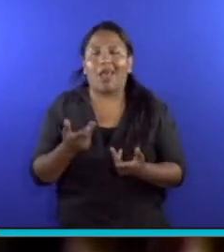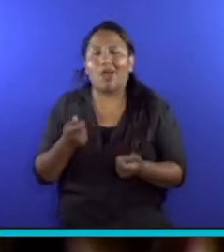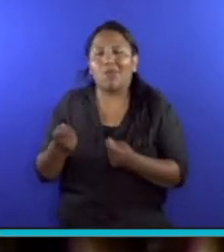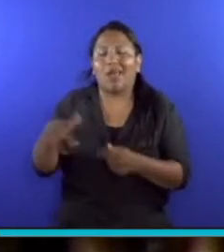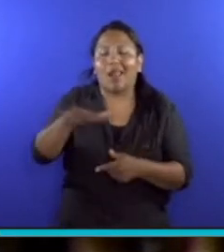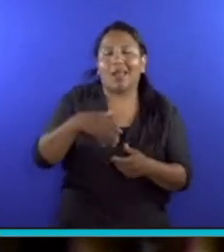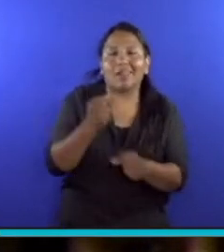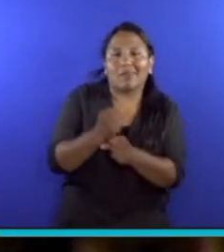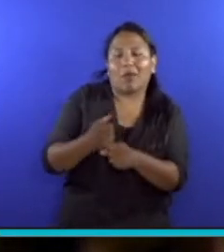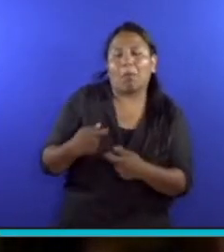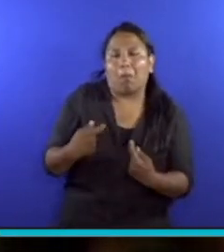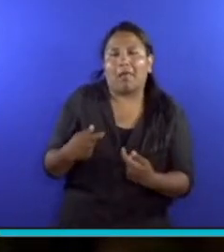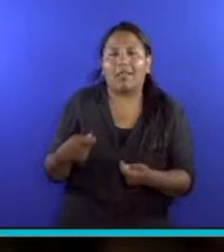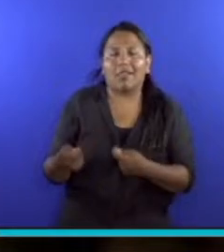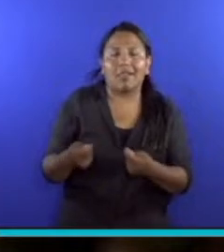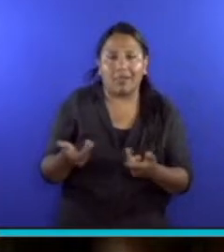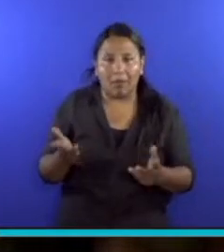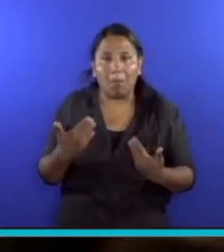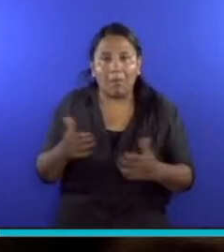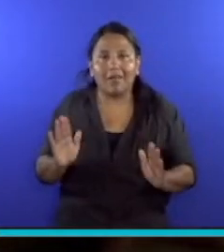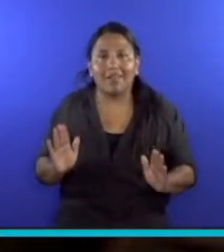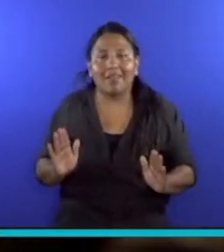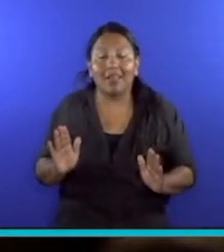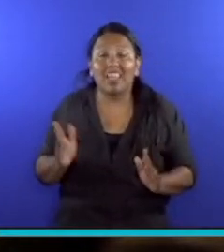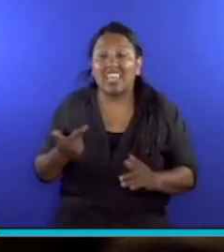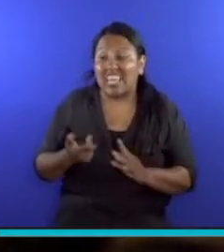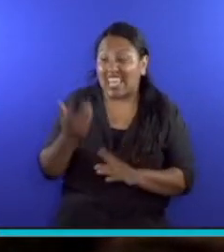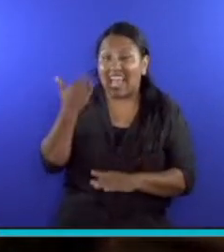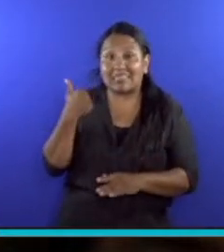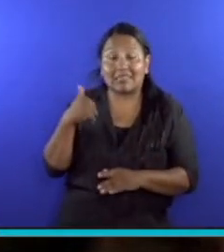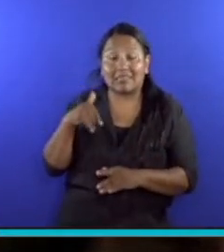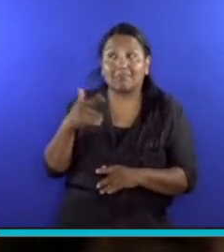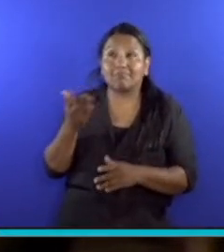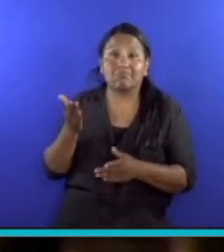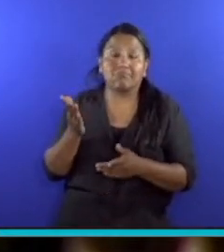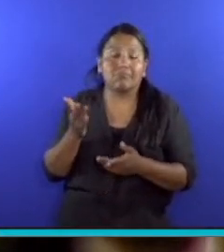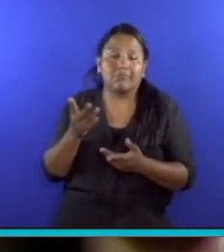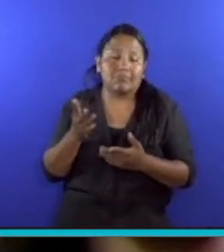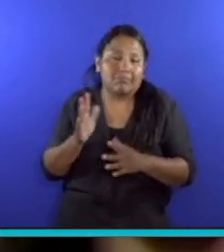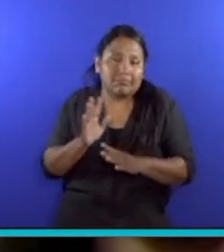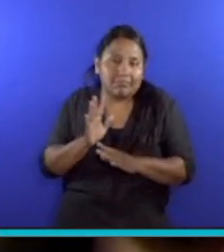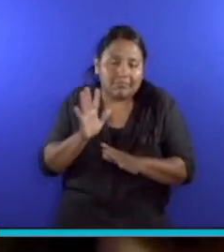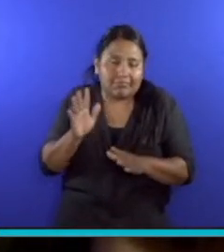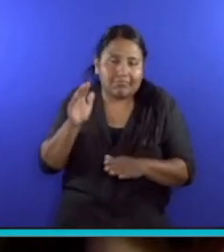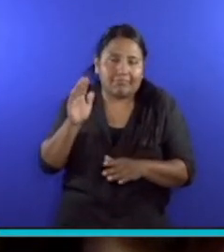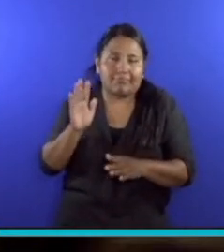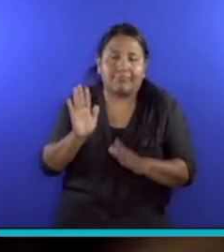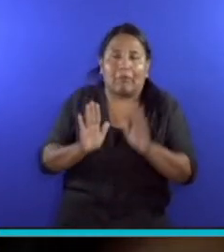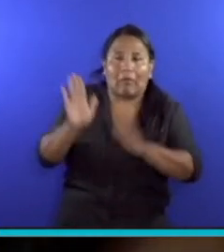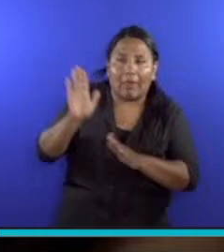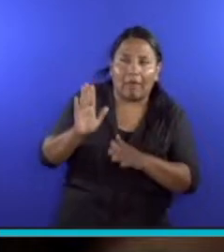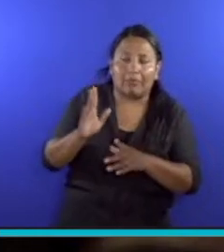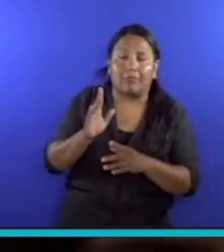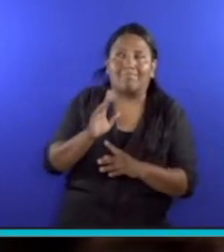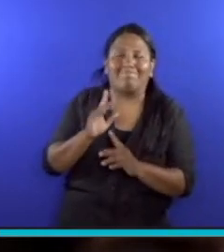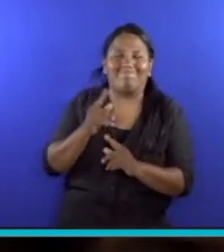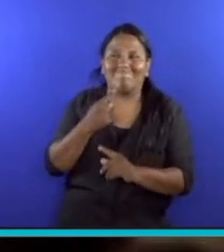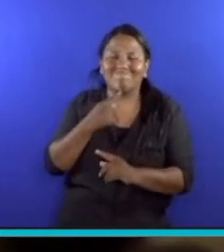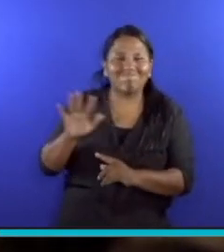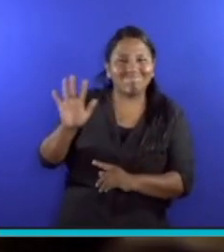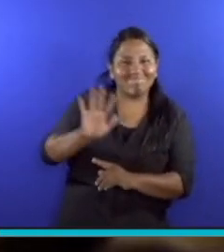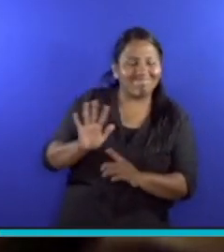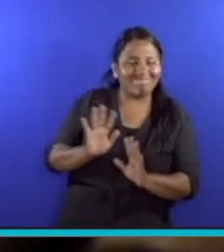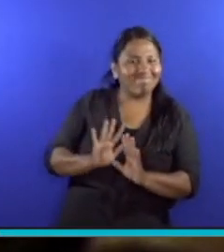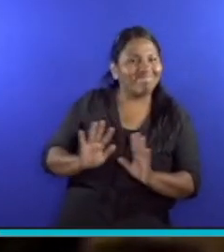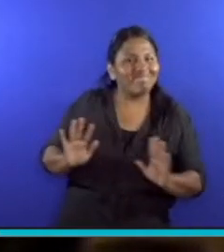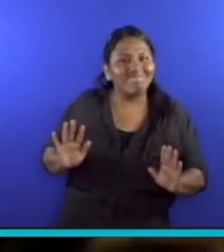trabajadora. Y ayer, mientras votaban de forma absolutamente reprochable y de forma